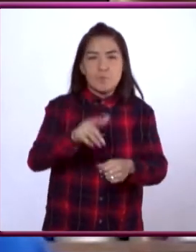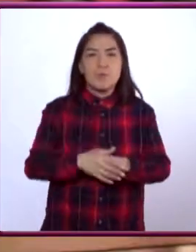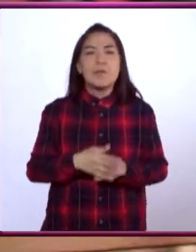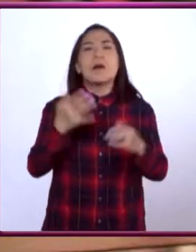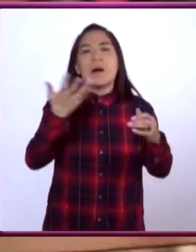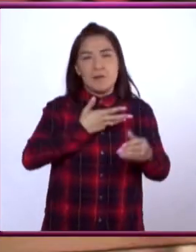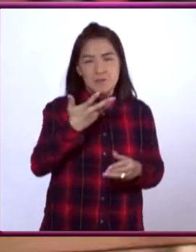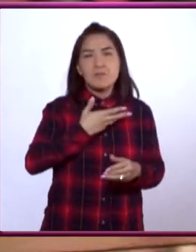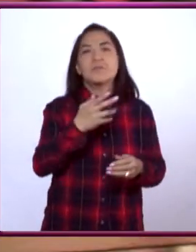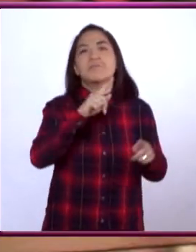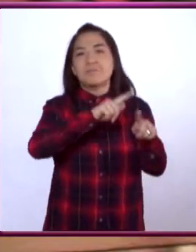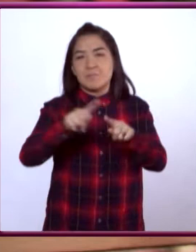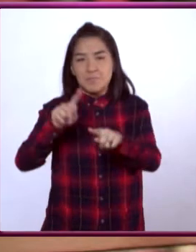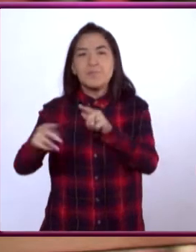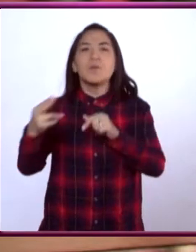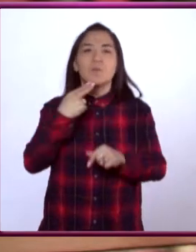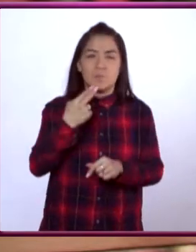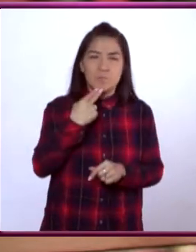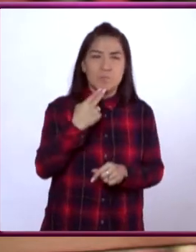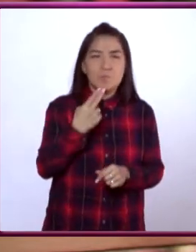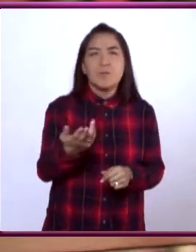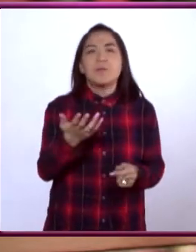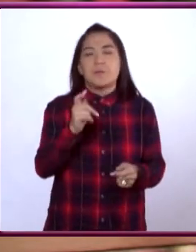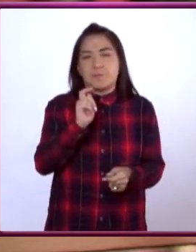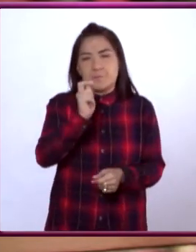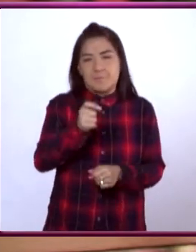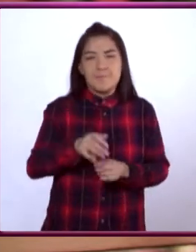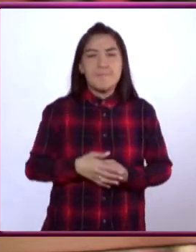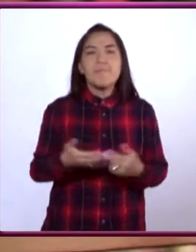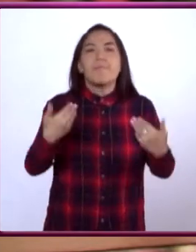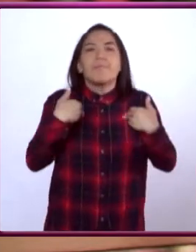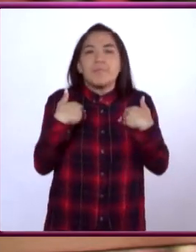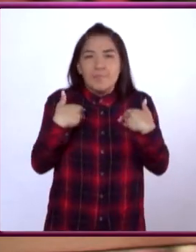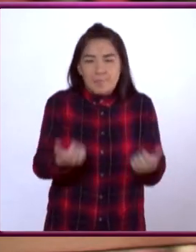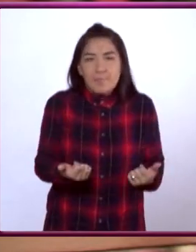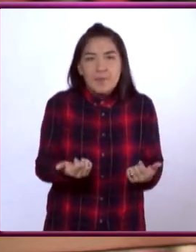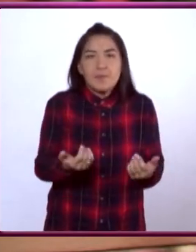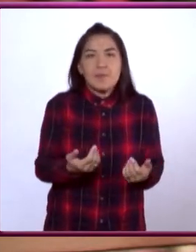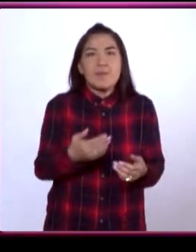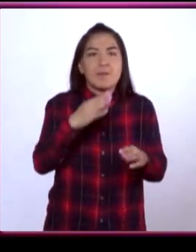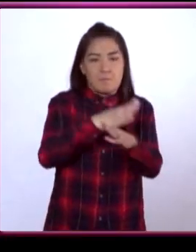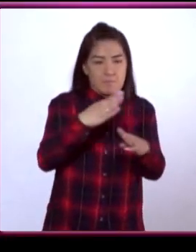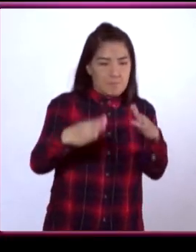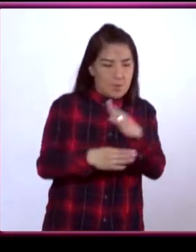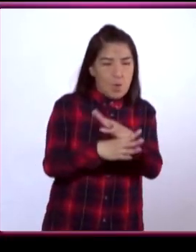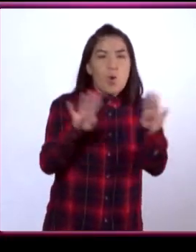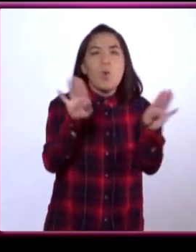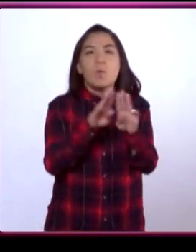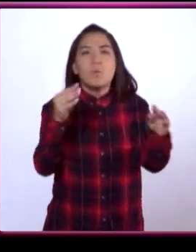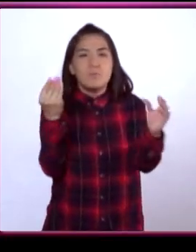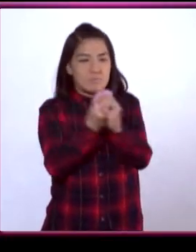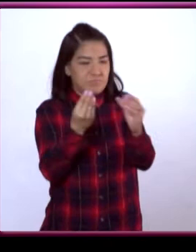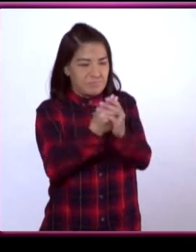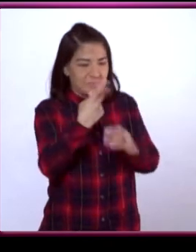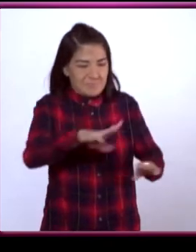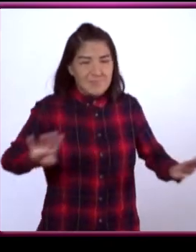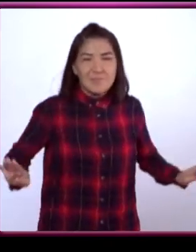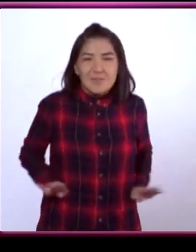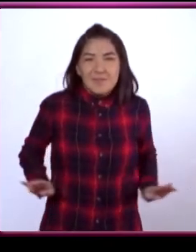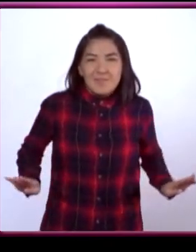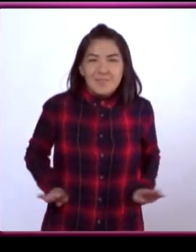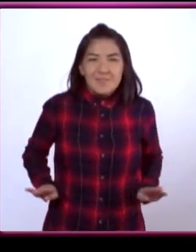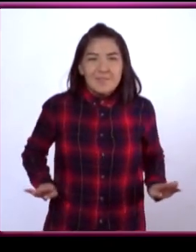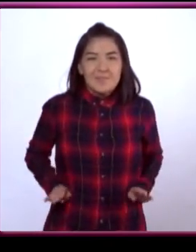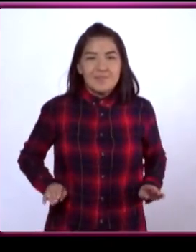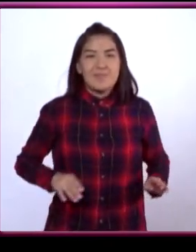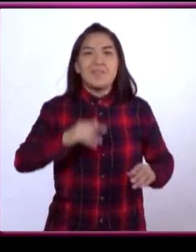nucleares, pues tiene un montón de utilidades, ¿no? Por un lado, pues sí, entender la materia, entender cómo se